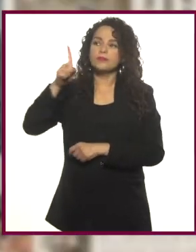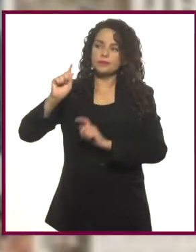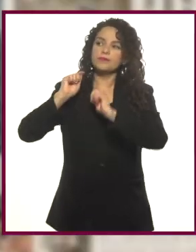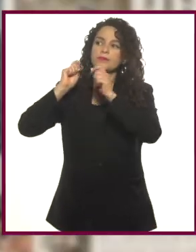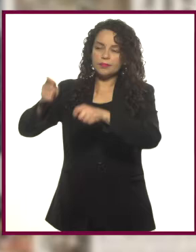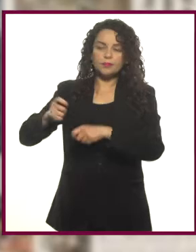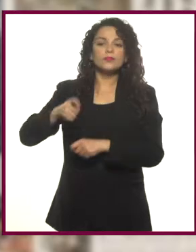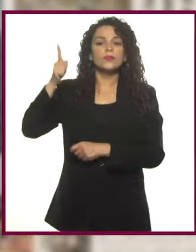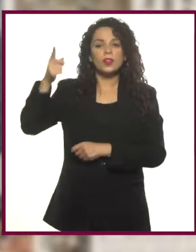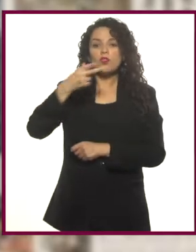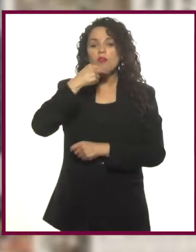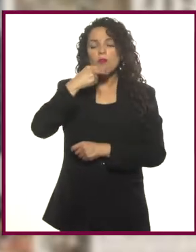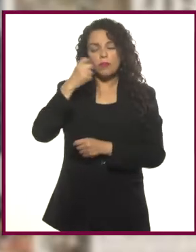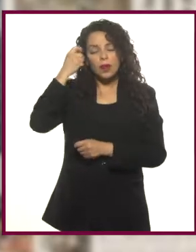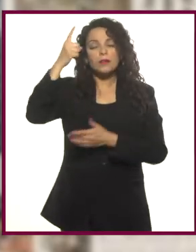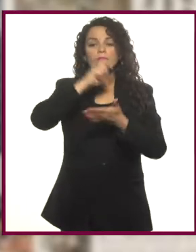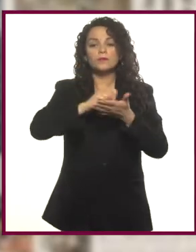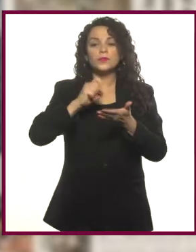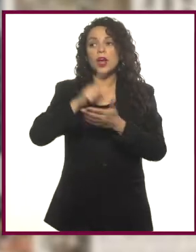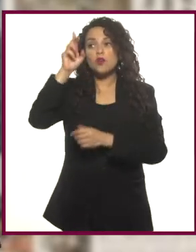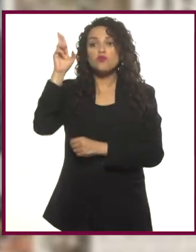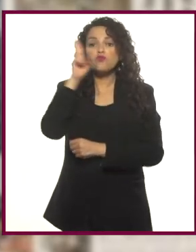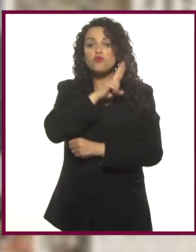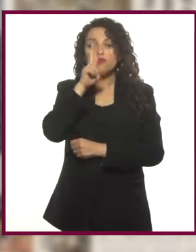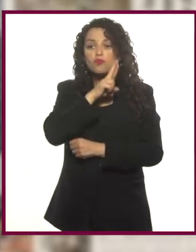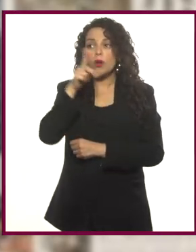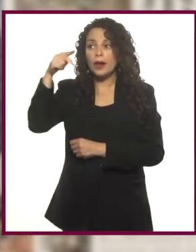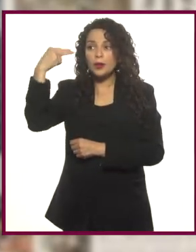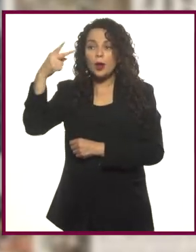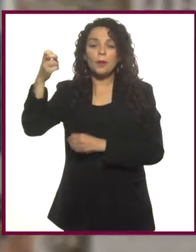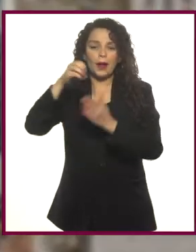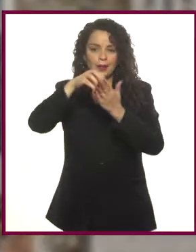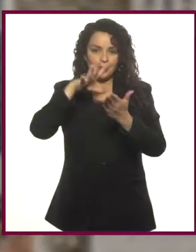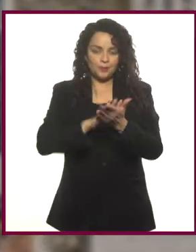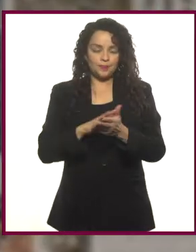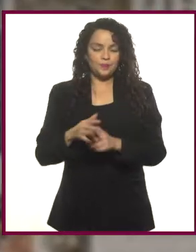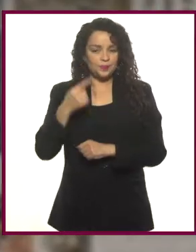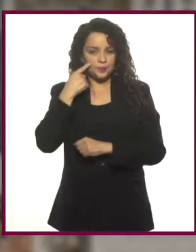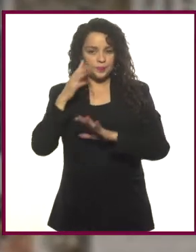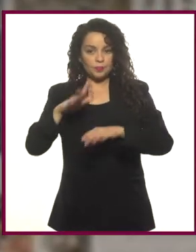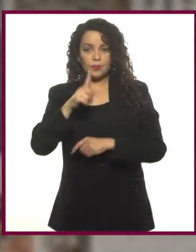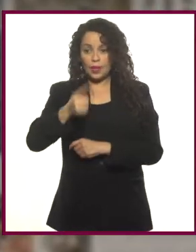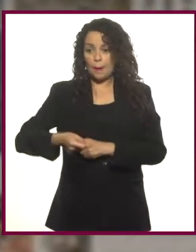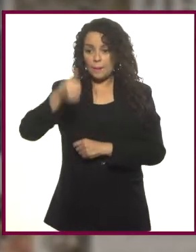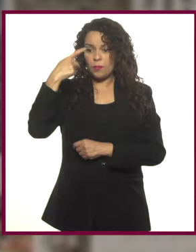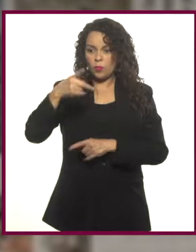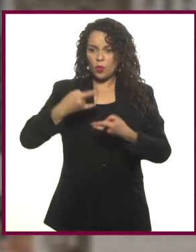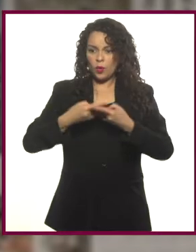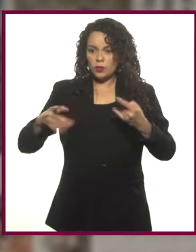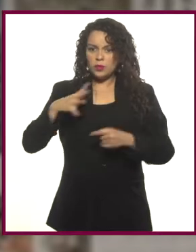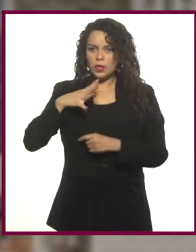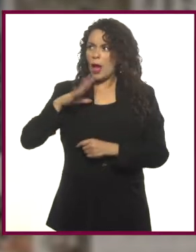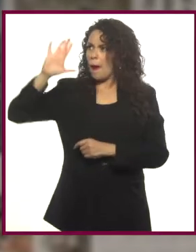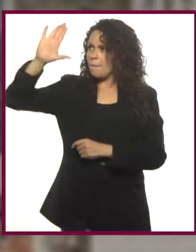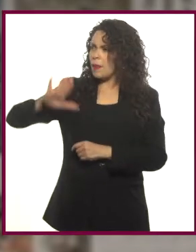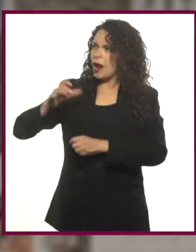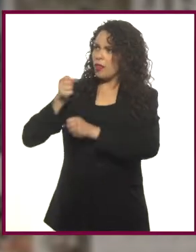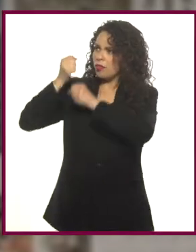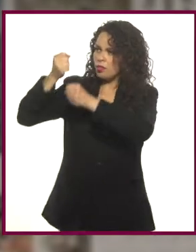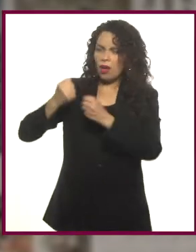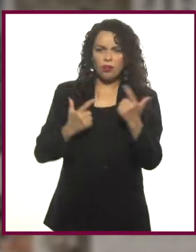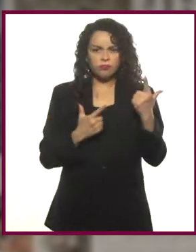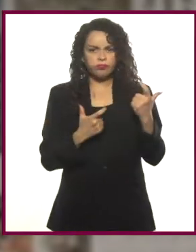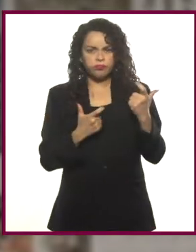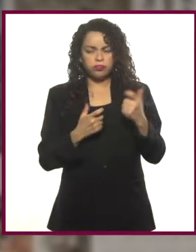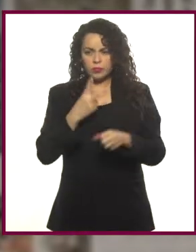se le atribuye a Chekhov, el autor ruso. Mira, escucha esta frase. Si en el primer acto de tu historia había un rifle colgado en la